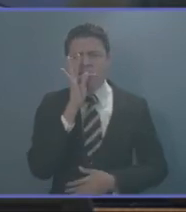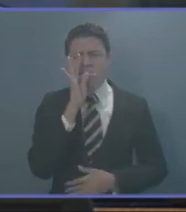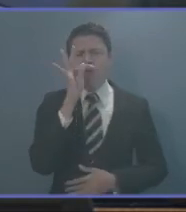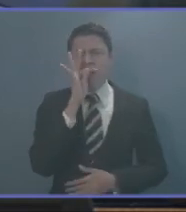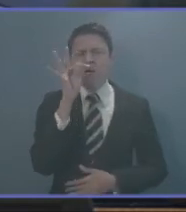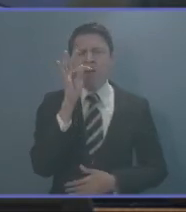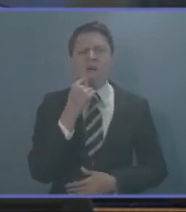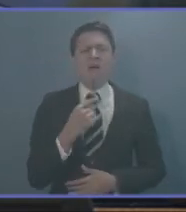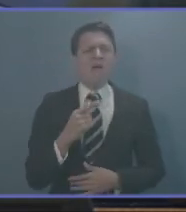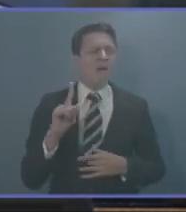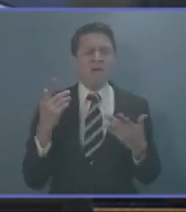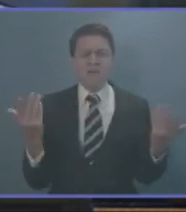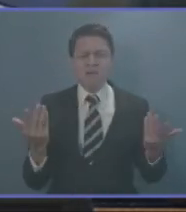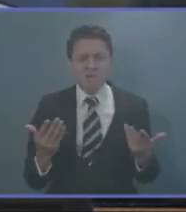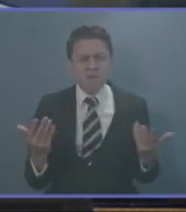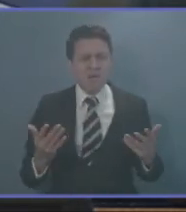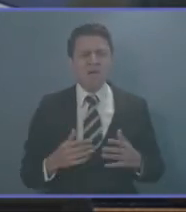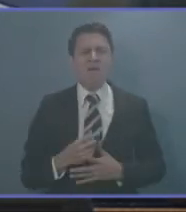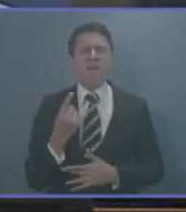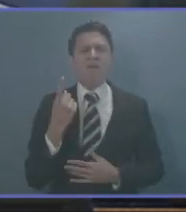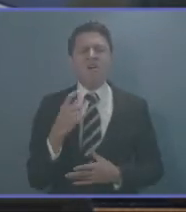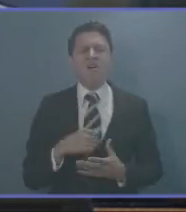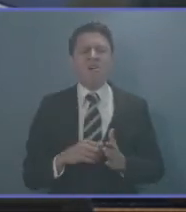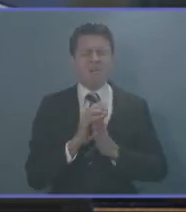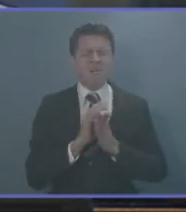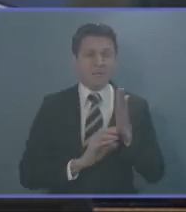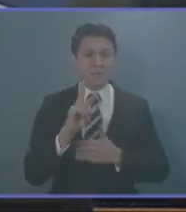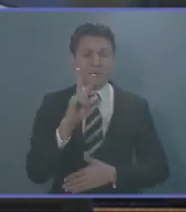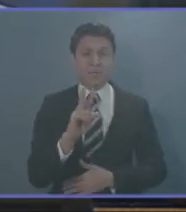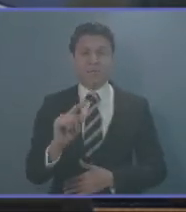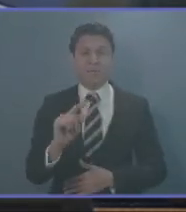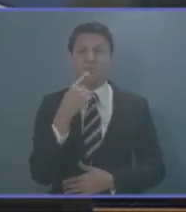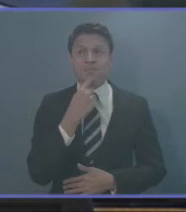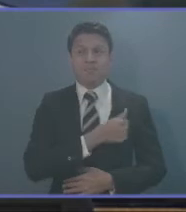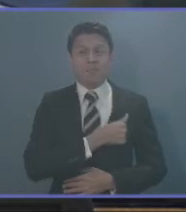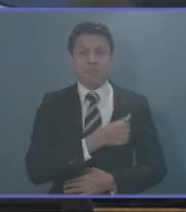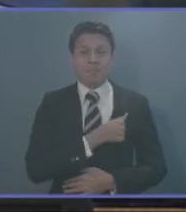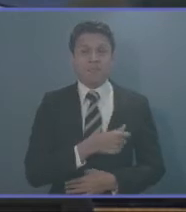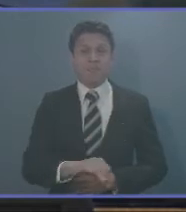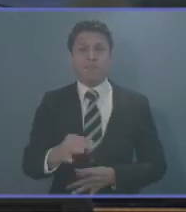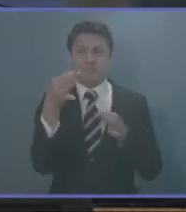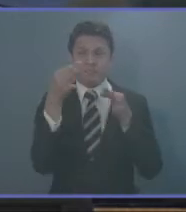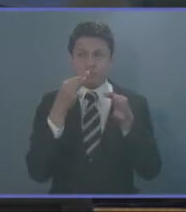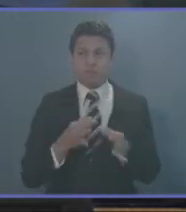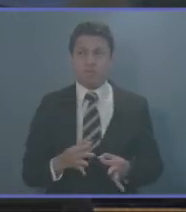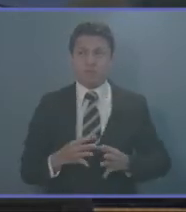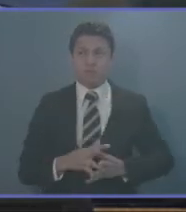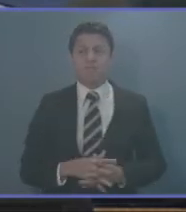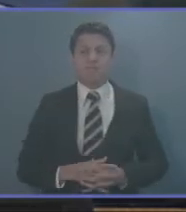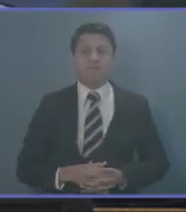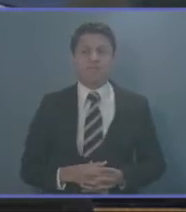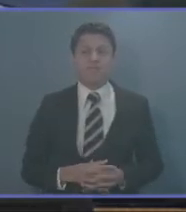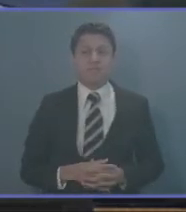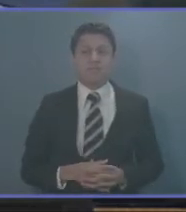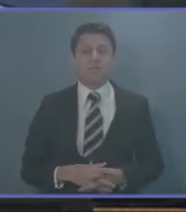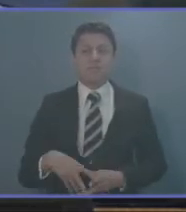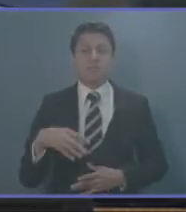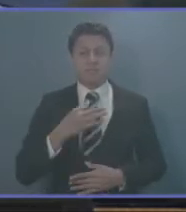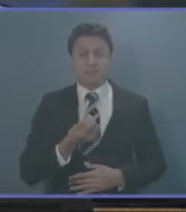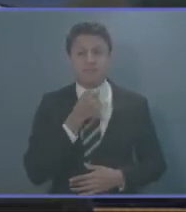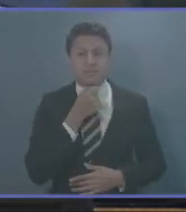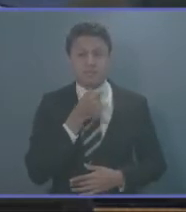de aquellos que no lo han hecho. Capítulo 2. Obligaciones formales de contribuyentes. Deber de